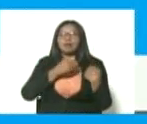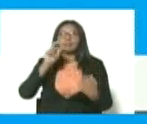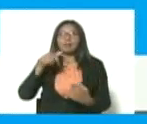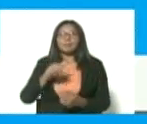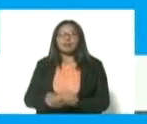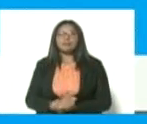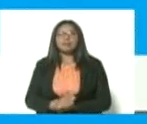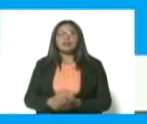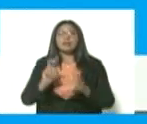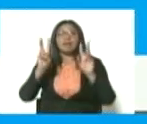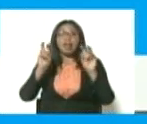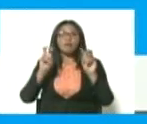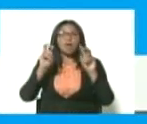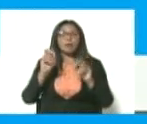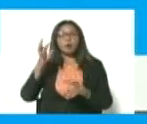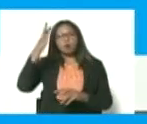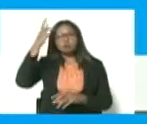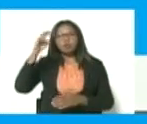nuevo CNE.